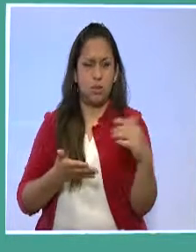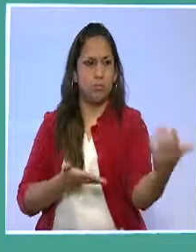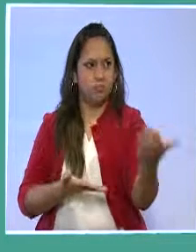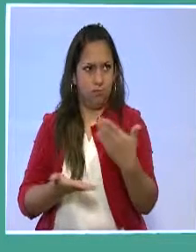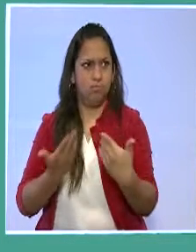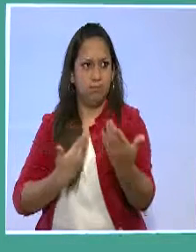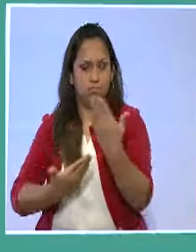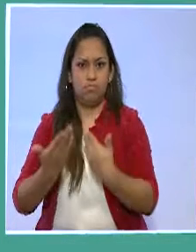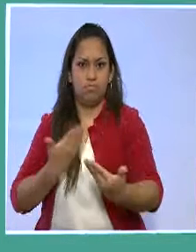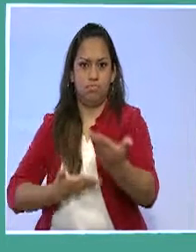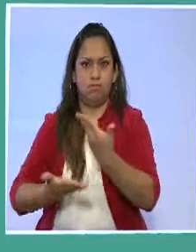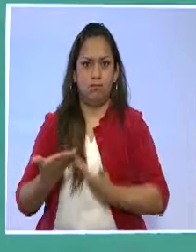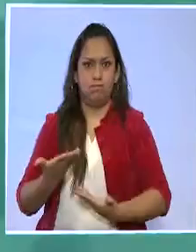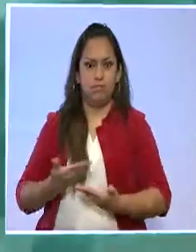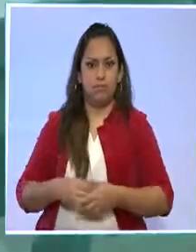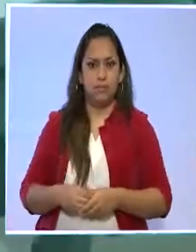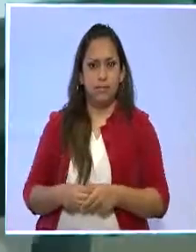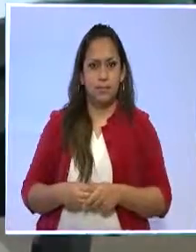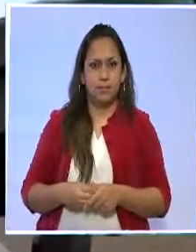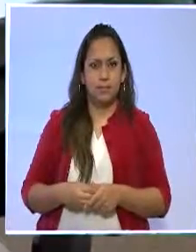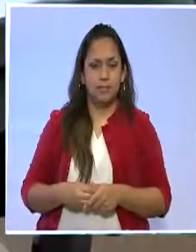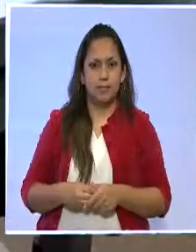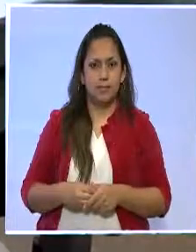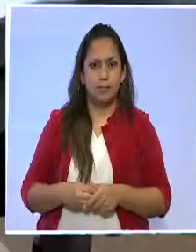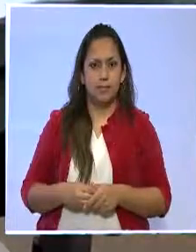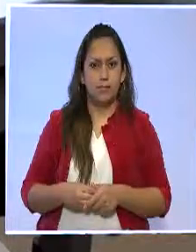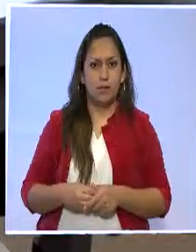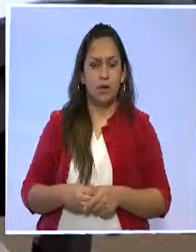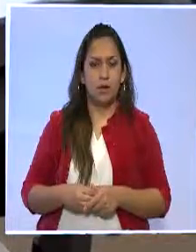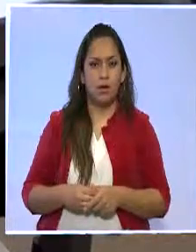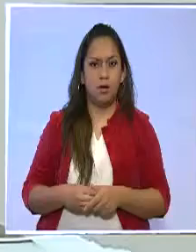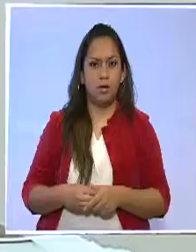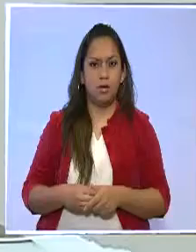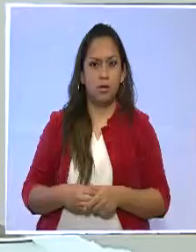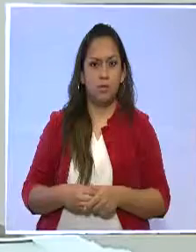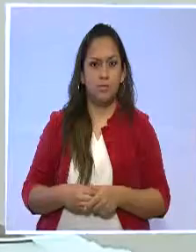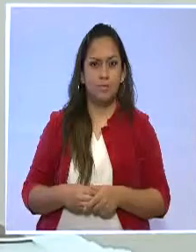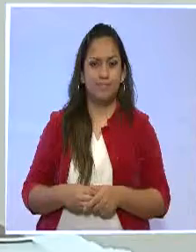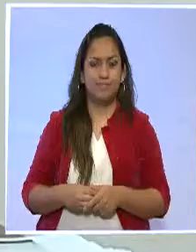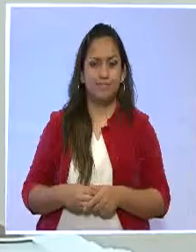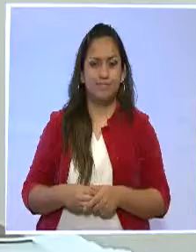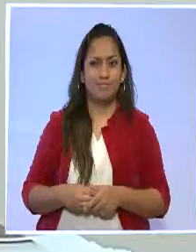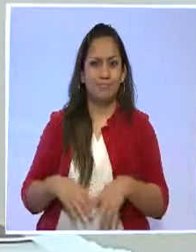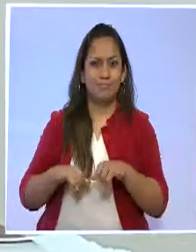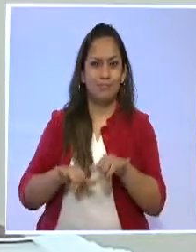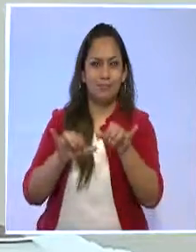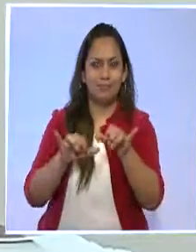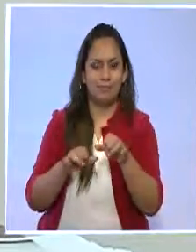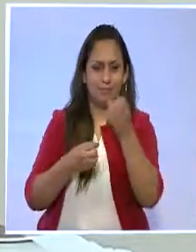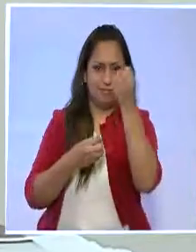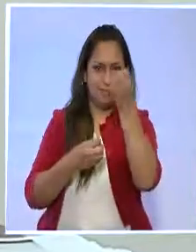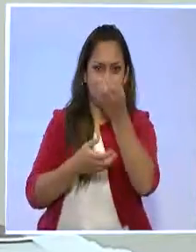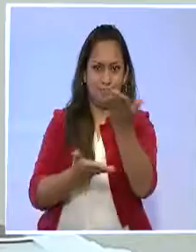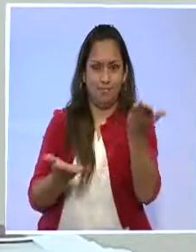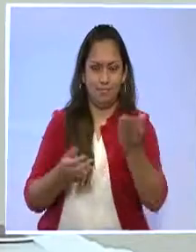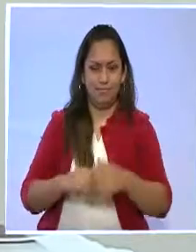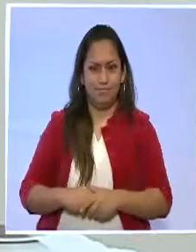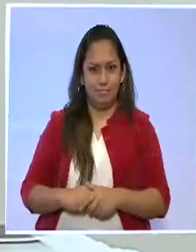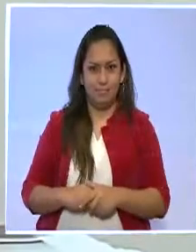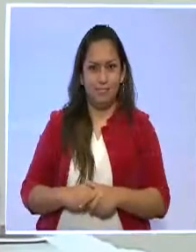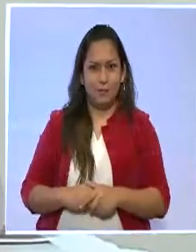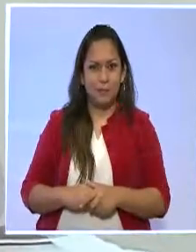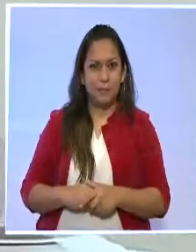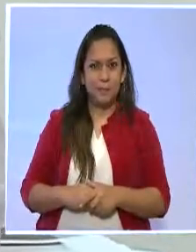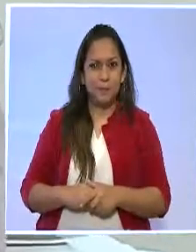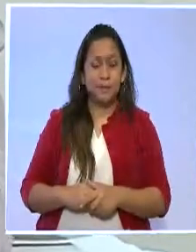contigo de ley muy bien proseguimos con el programa presidenta gabriela ha llegado este